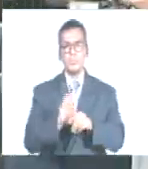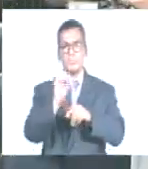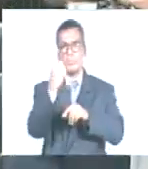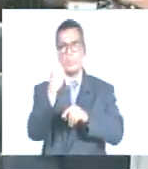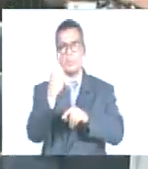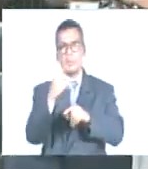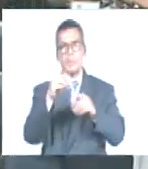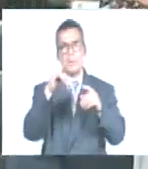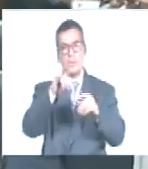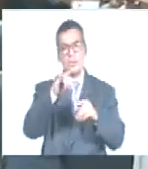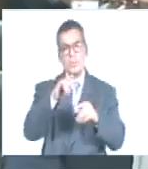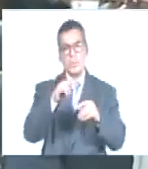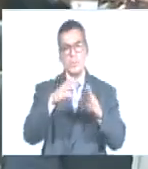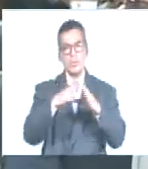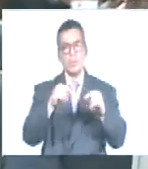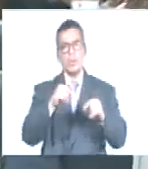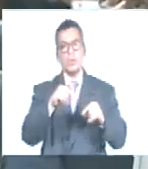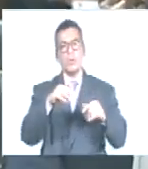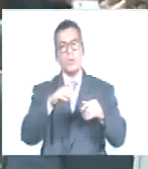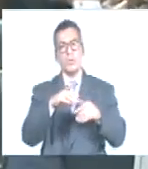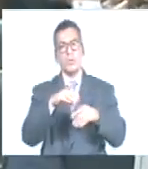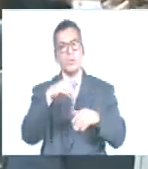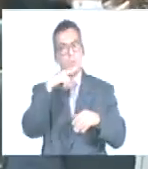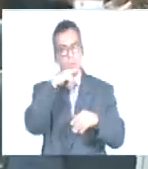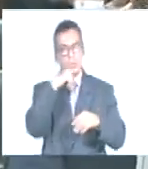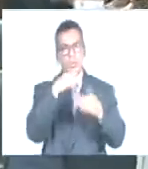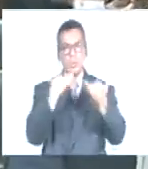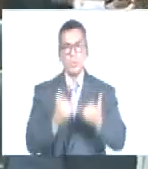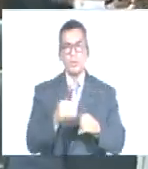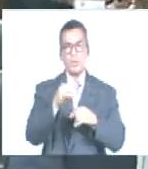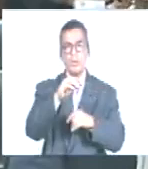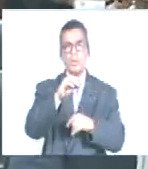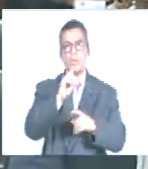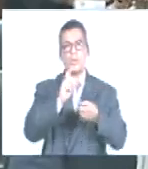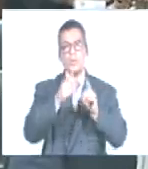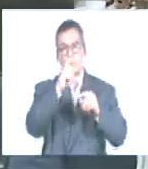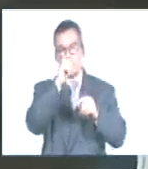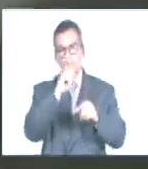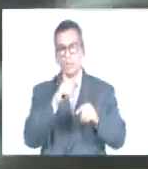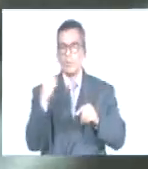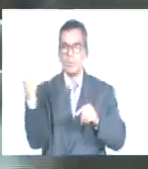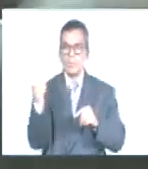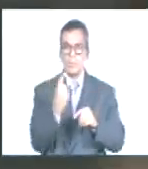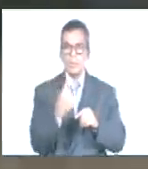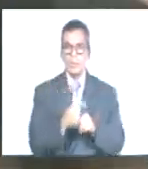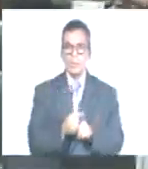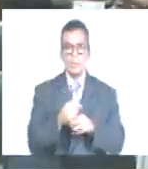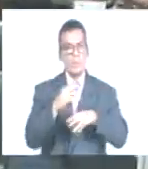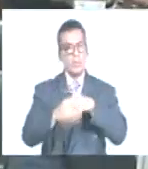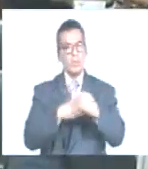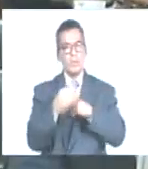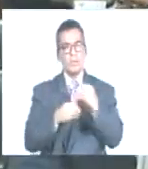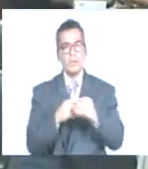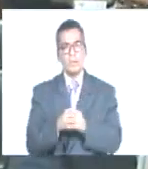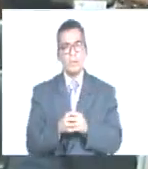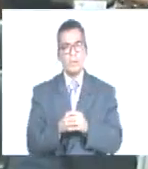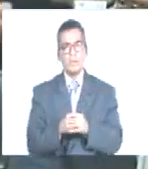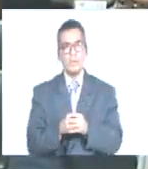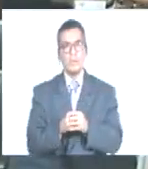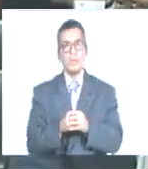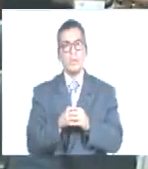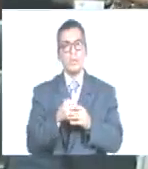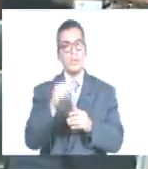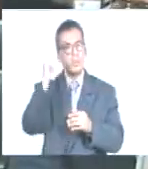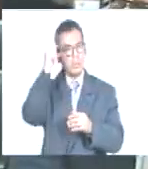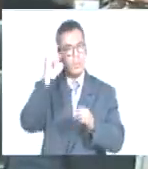primer lunes de cada octubre, desde hace ya ciertos años, se viene estableciendo y se ha conmemorado